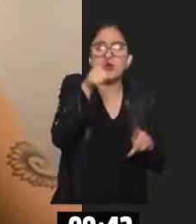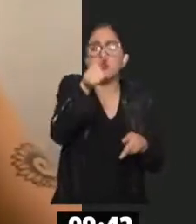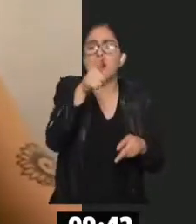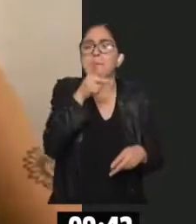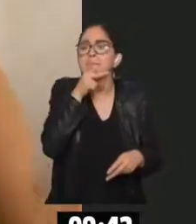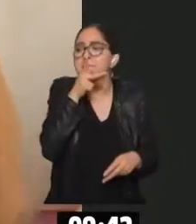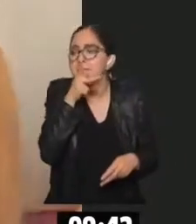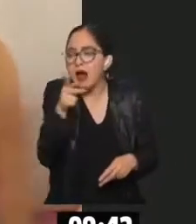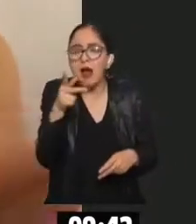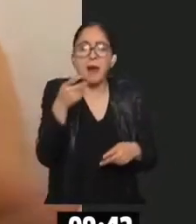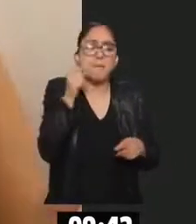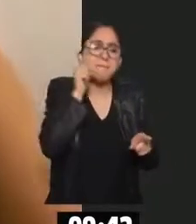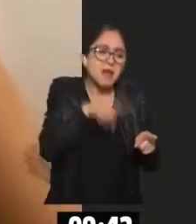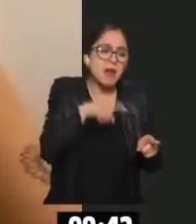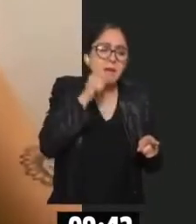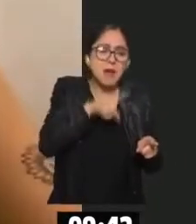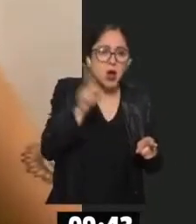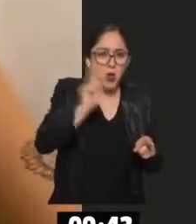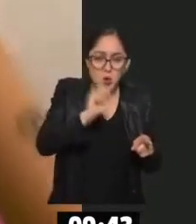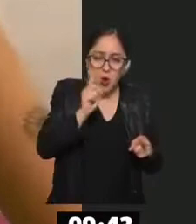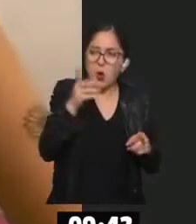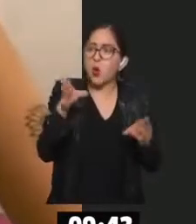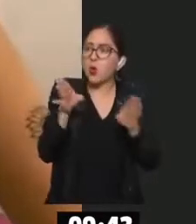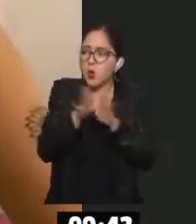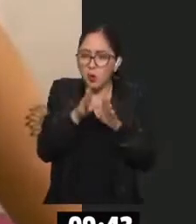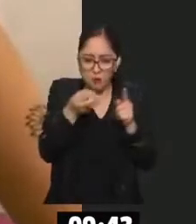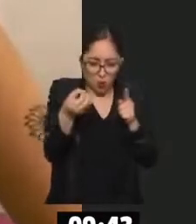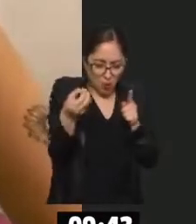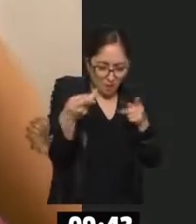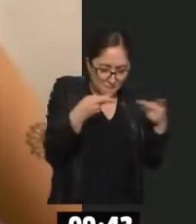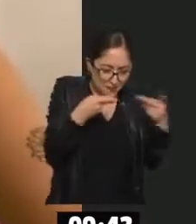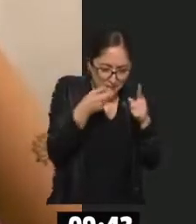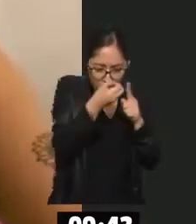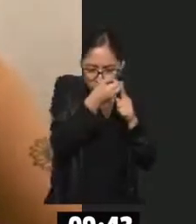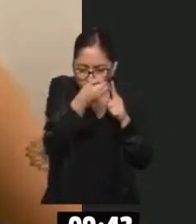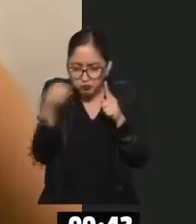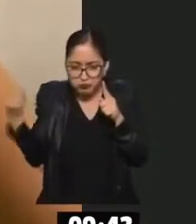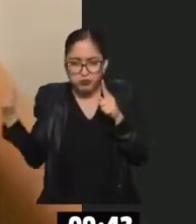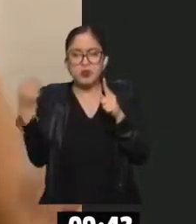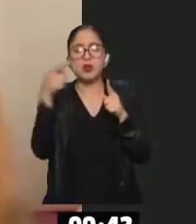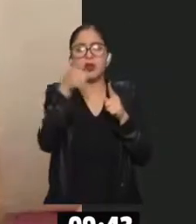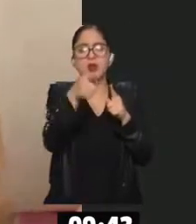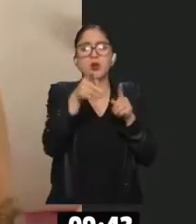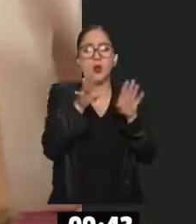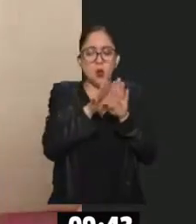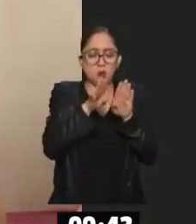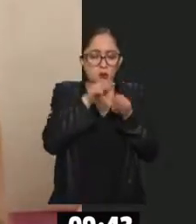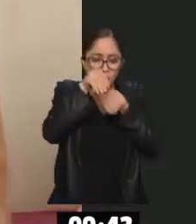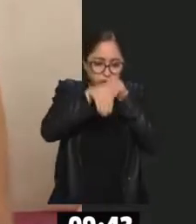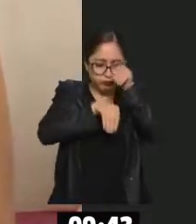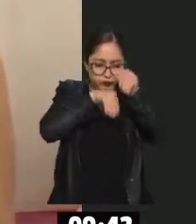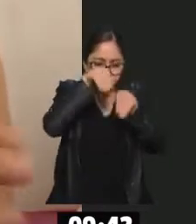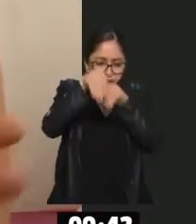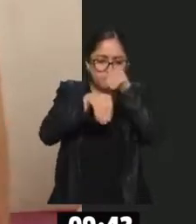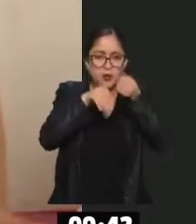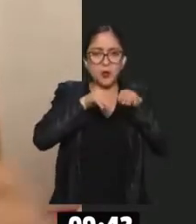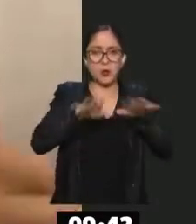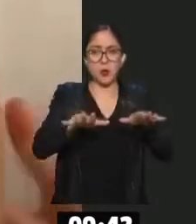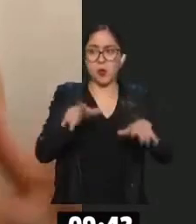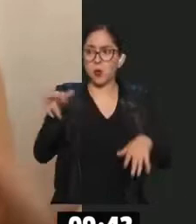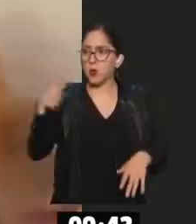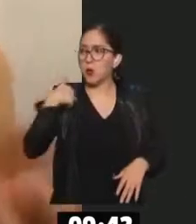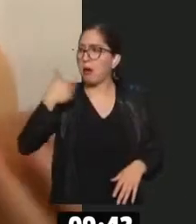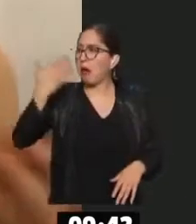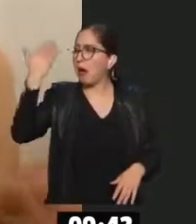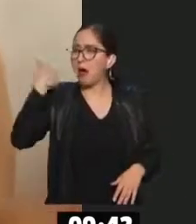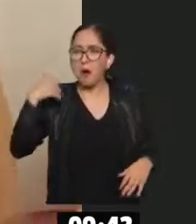cómo producir, cómo hacer entrevistas. Está bien completo y la verdad es que yo no había encontrado nada como esto que te dijera